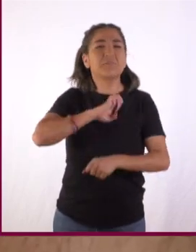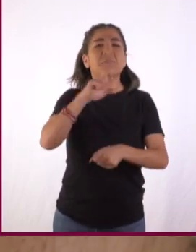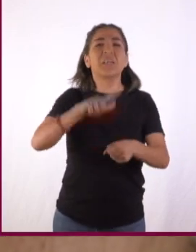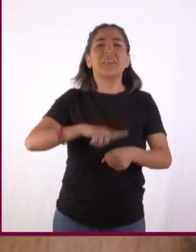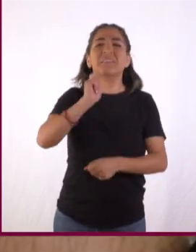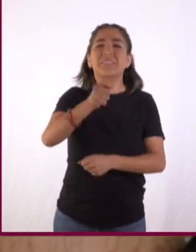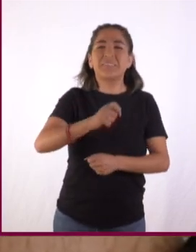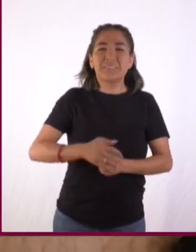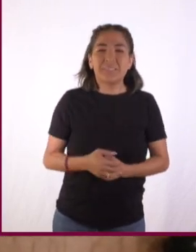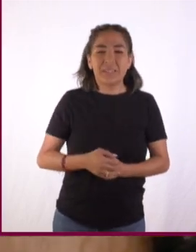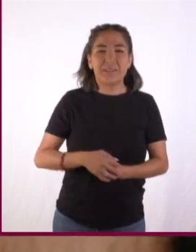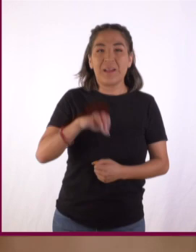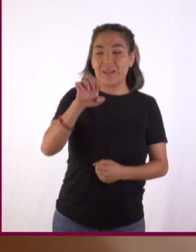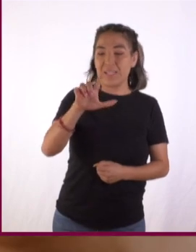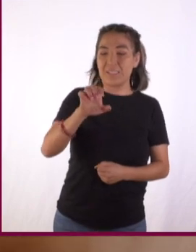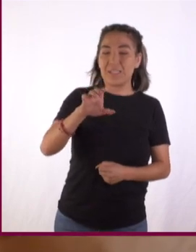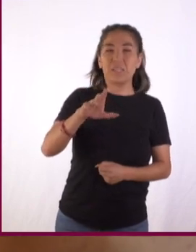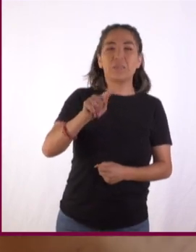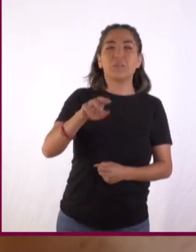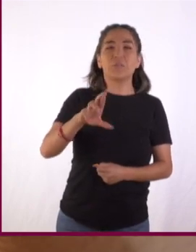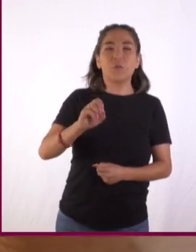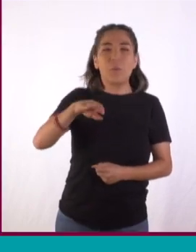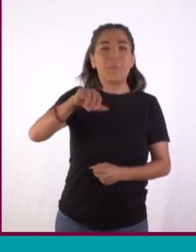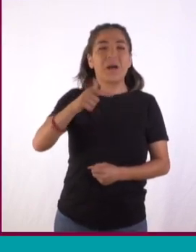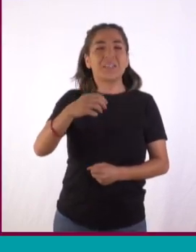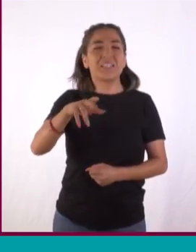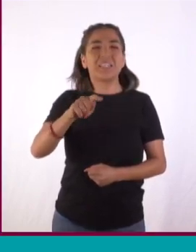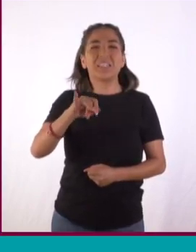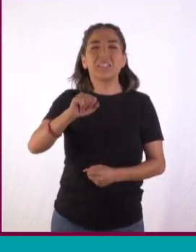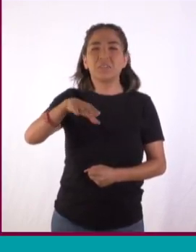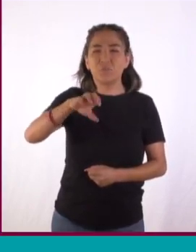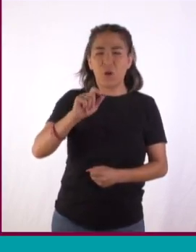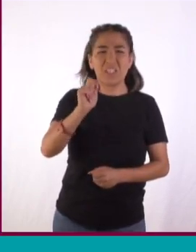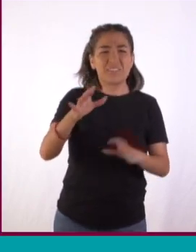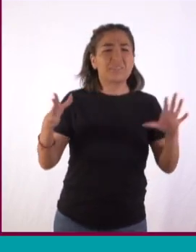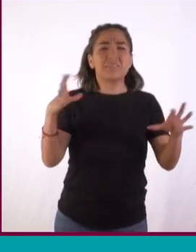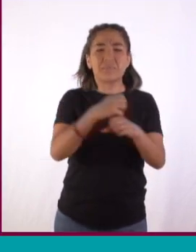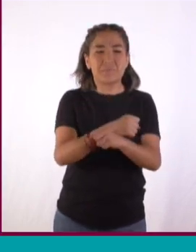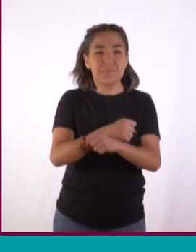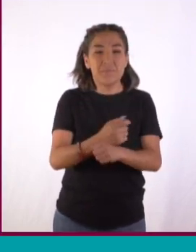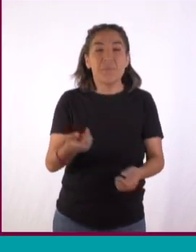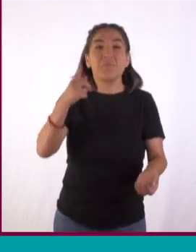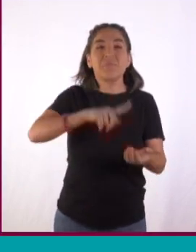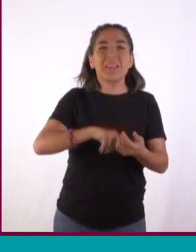física, específicamente del electromagnetismo. Una de las definiciones de